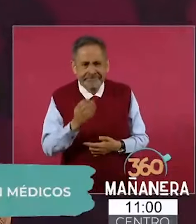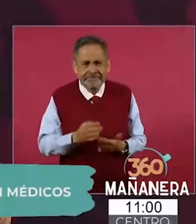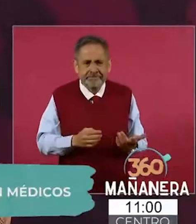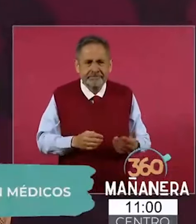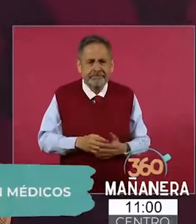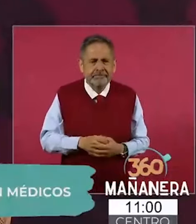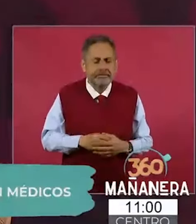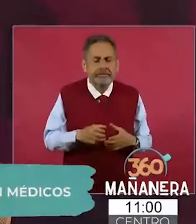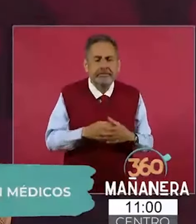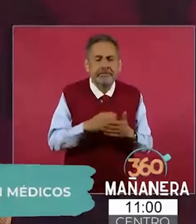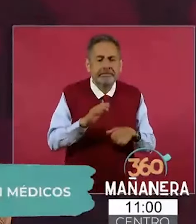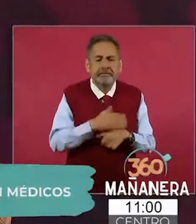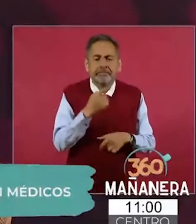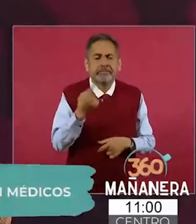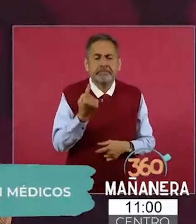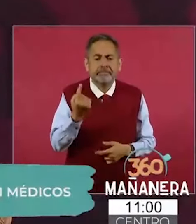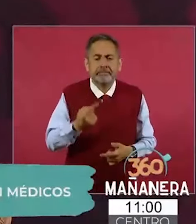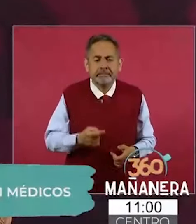porque